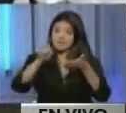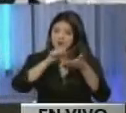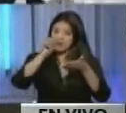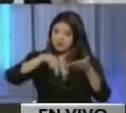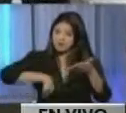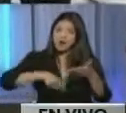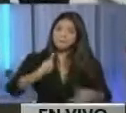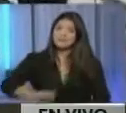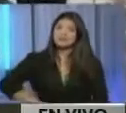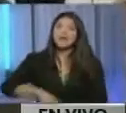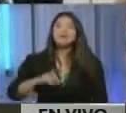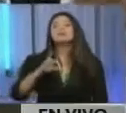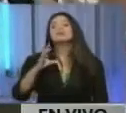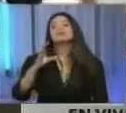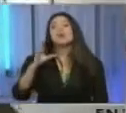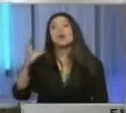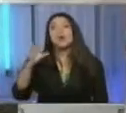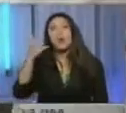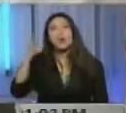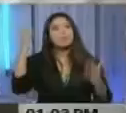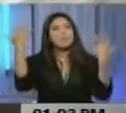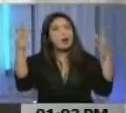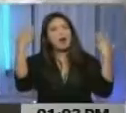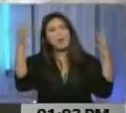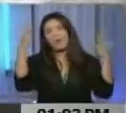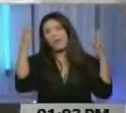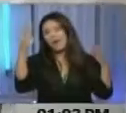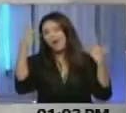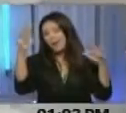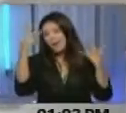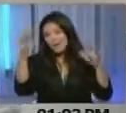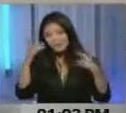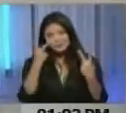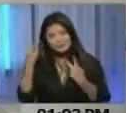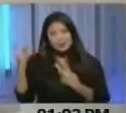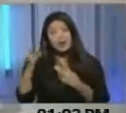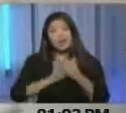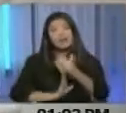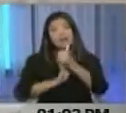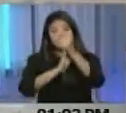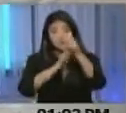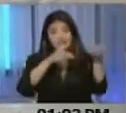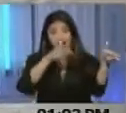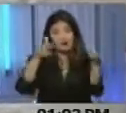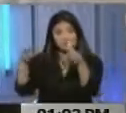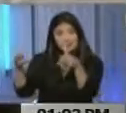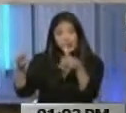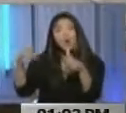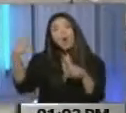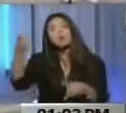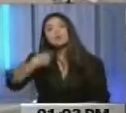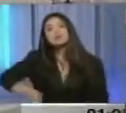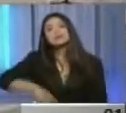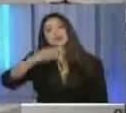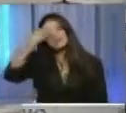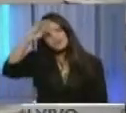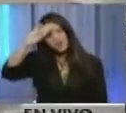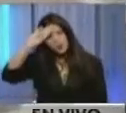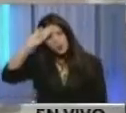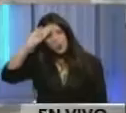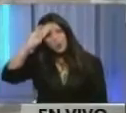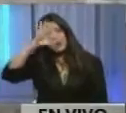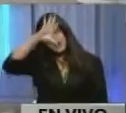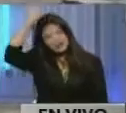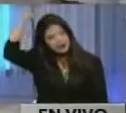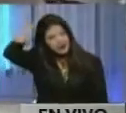es recibido entre aplausos calurosos, también el líder guerrillero Timochenko, el presidente de Cuba Raúl Castro y